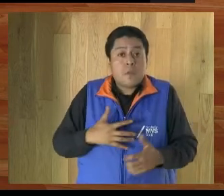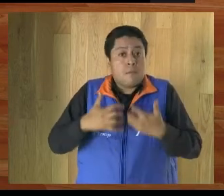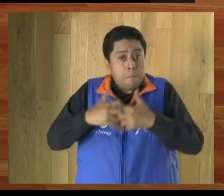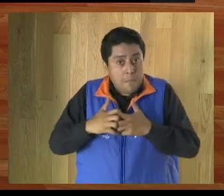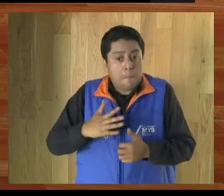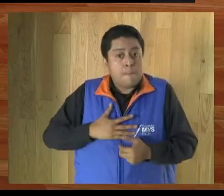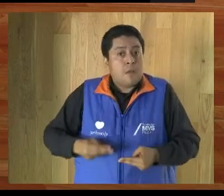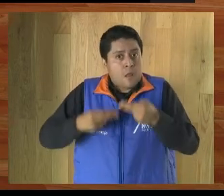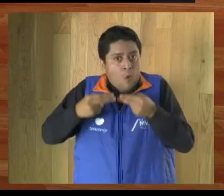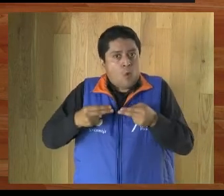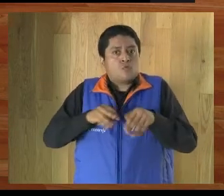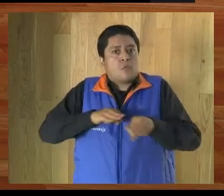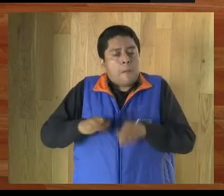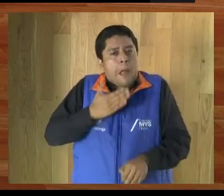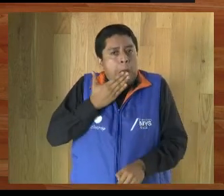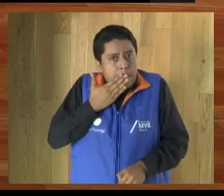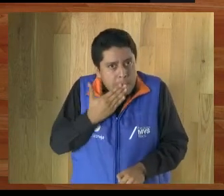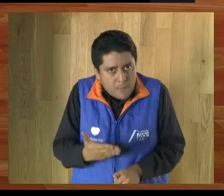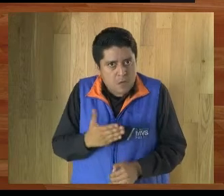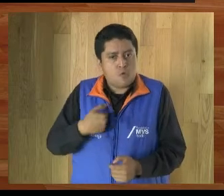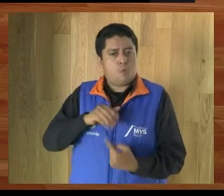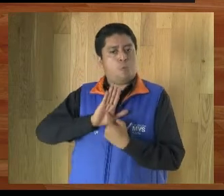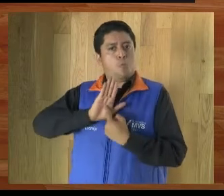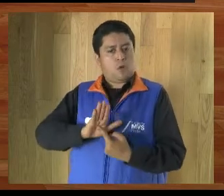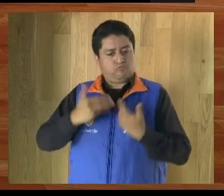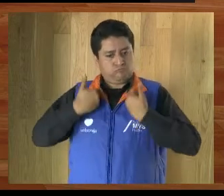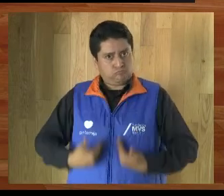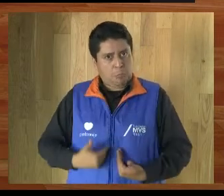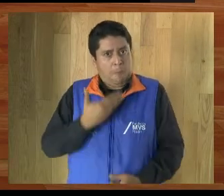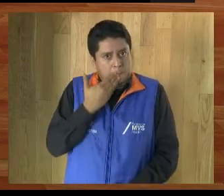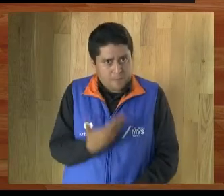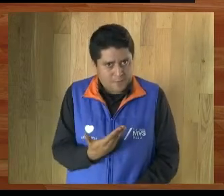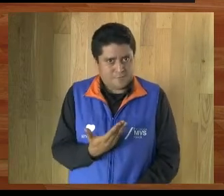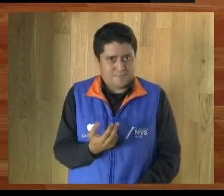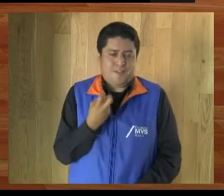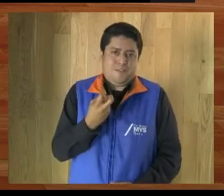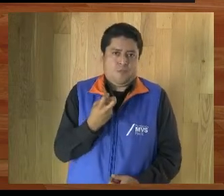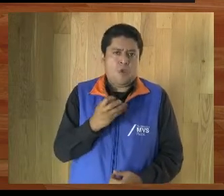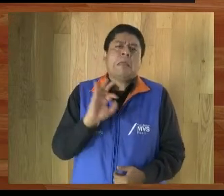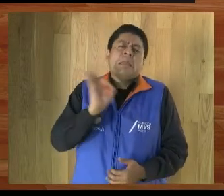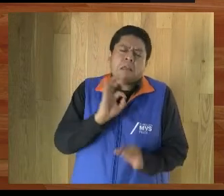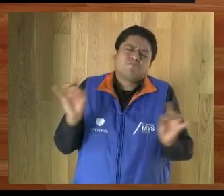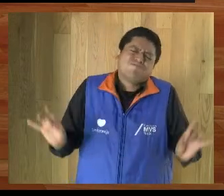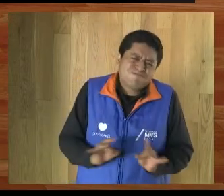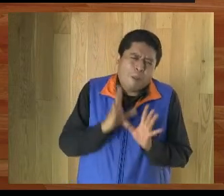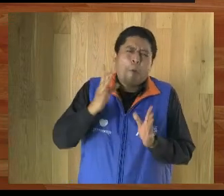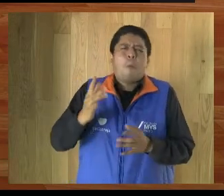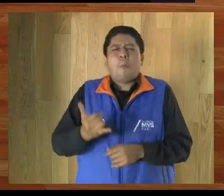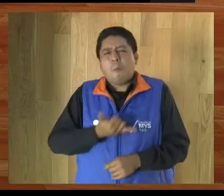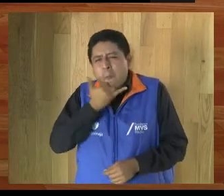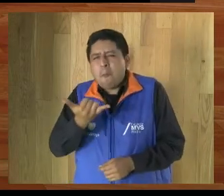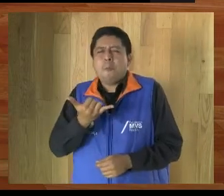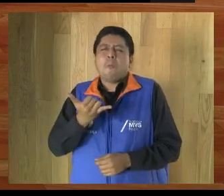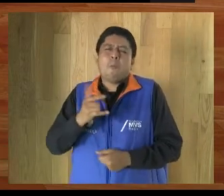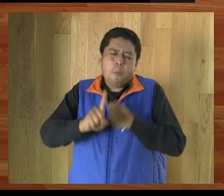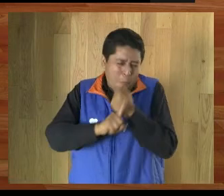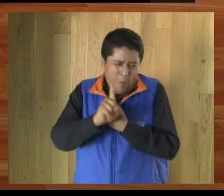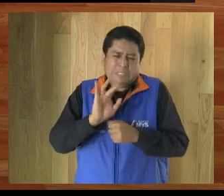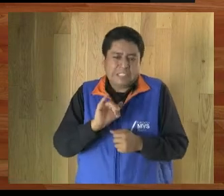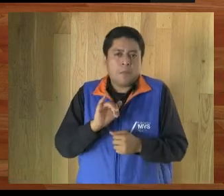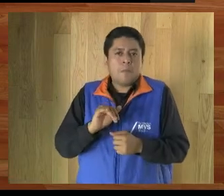demostrar, ¿no? Y por supuesto que puede haber alguna mala práctica y puede haber crisis y demás, pero generalmente se premia